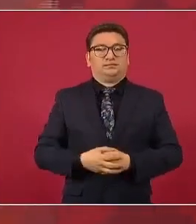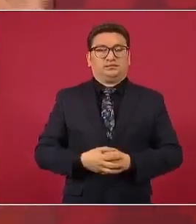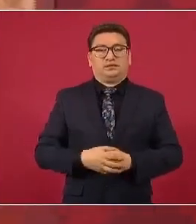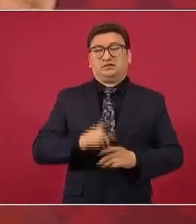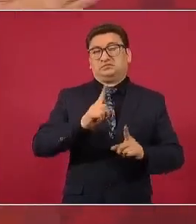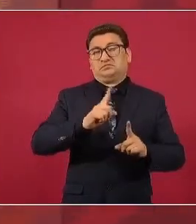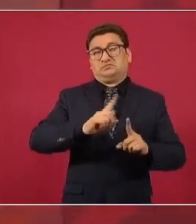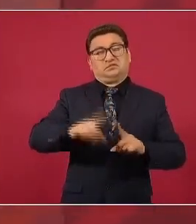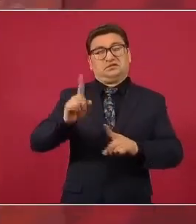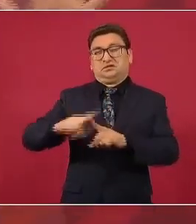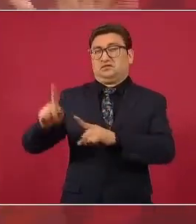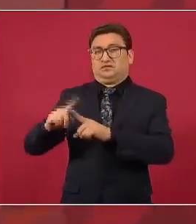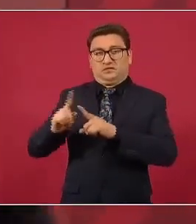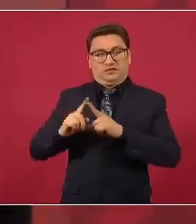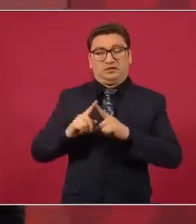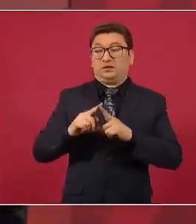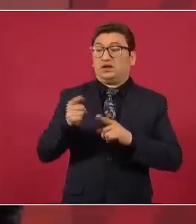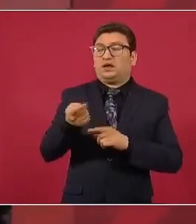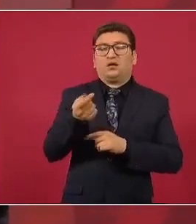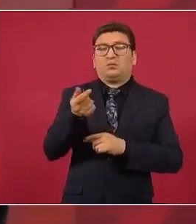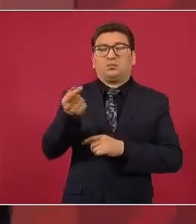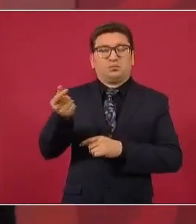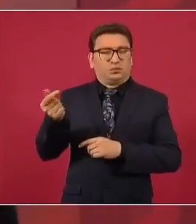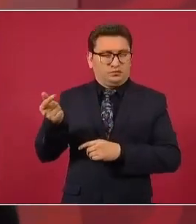y otros, pero muy pocos,